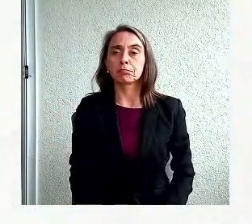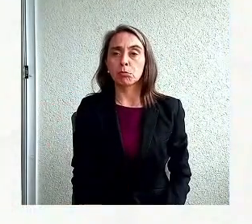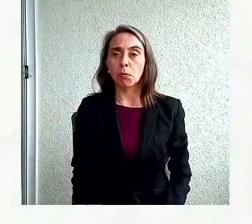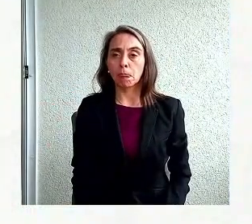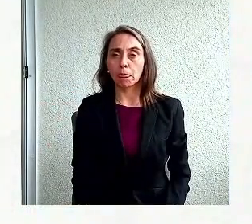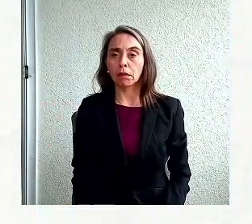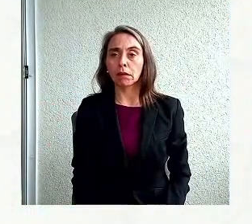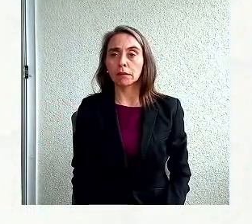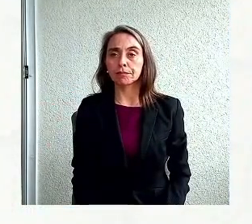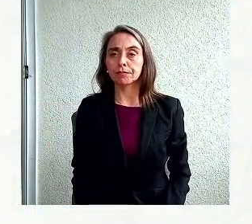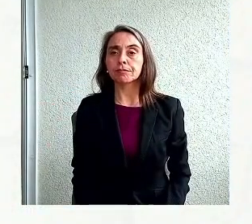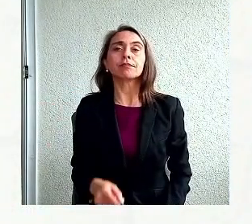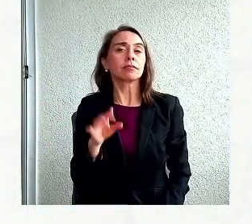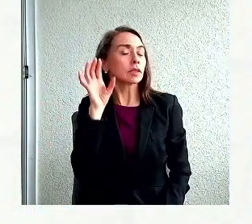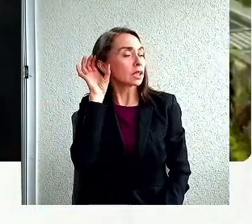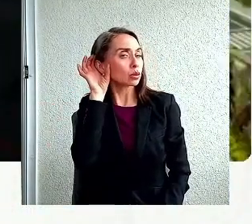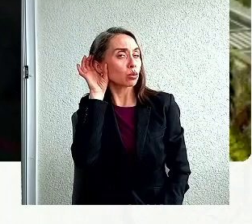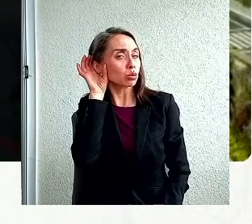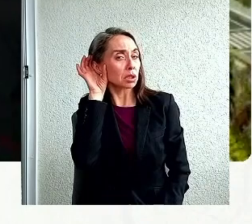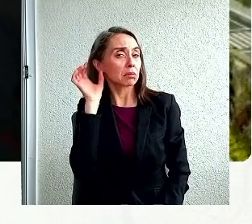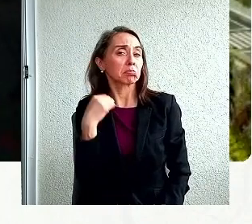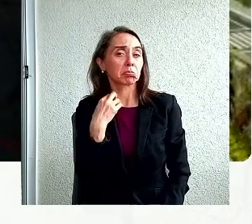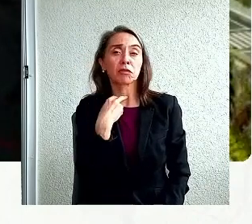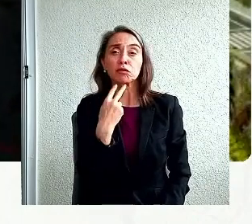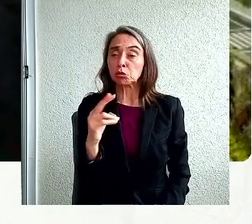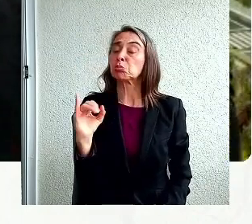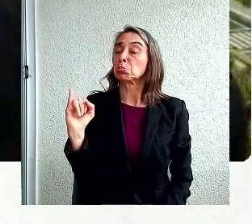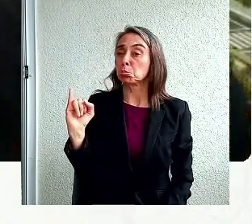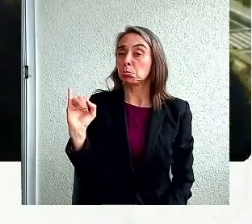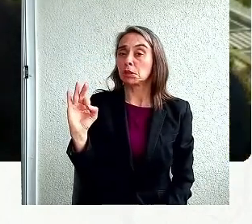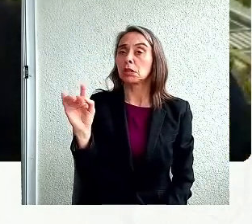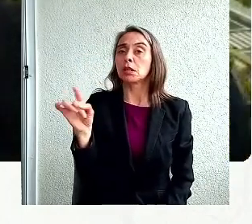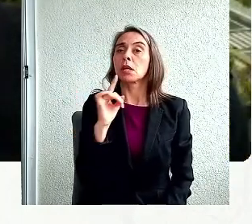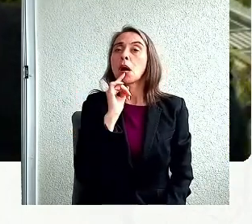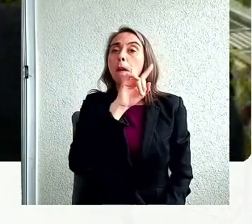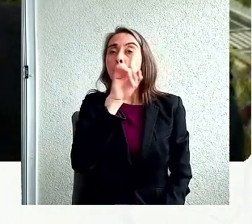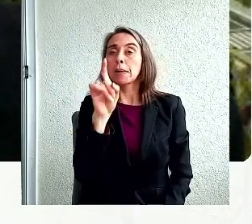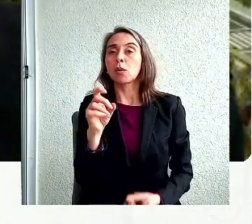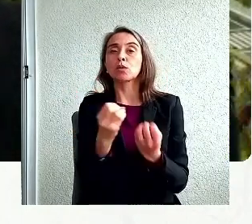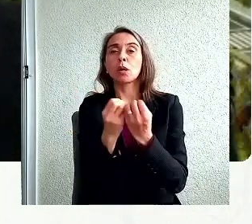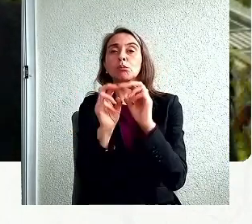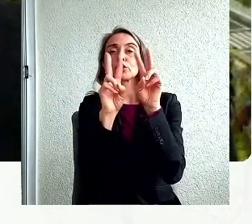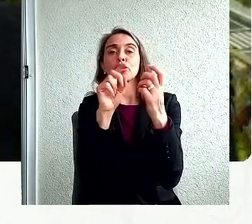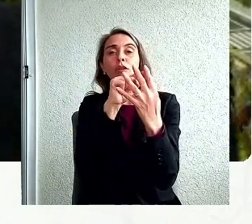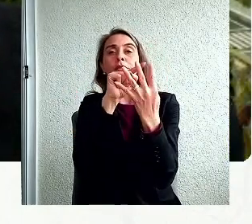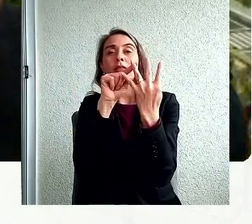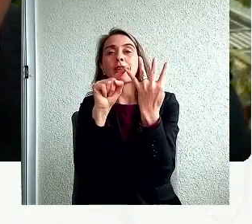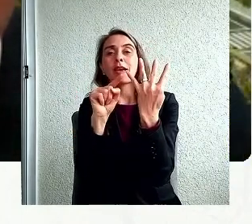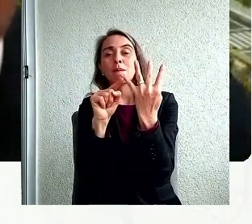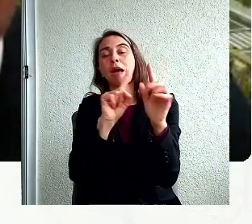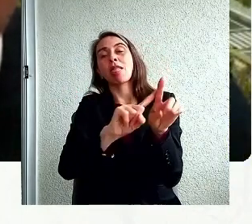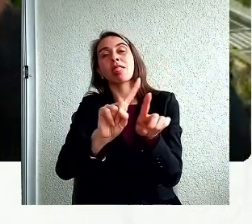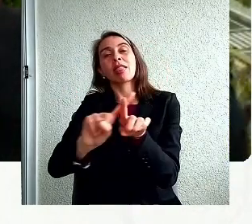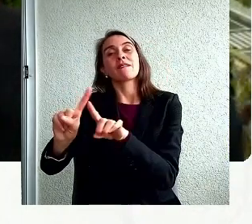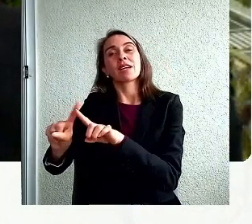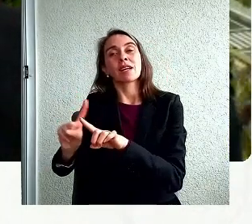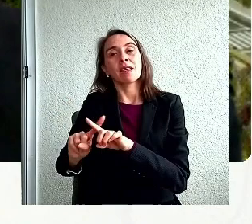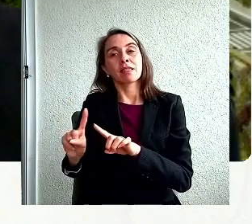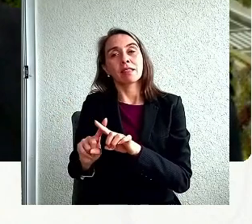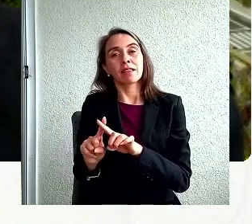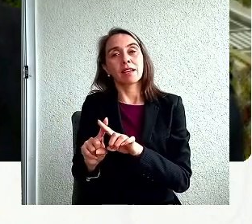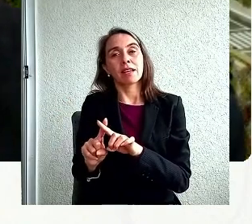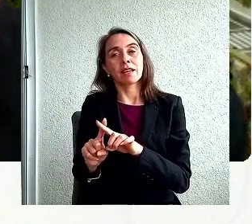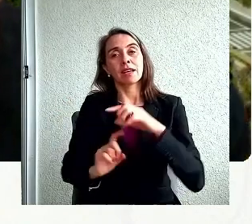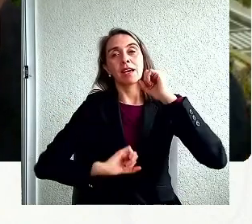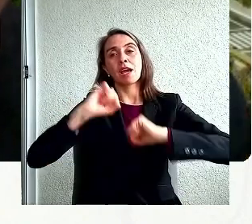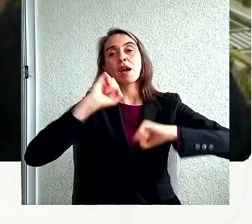ahí? ¿Sí? Sí. Ya, la pregunta realmente es bastante amplia, ¿no? Porque son varios distintos rubros o